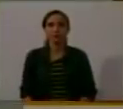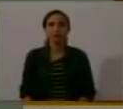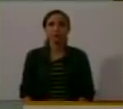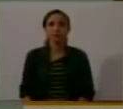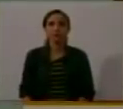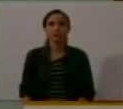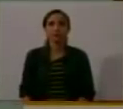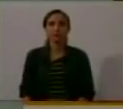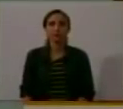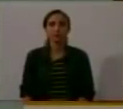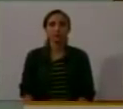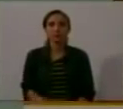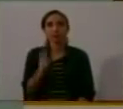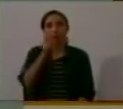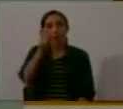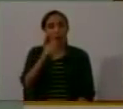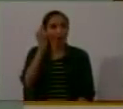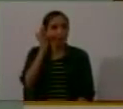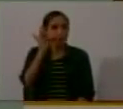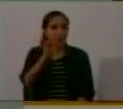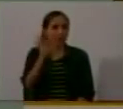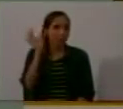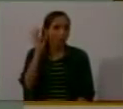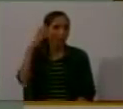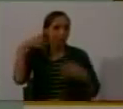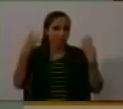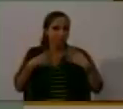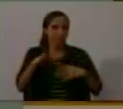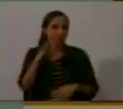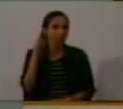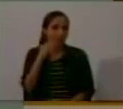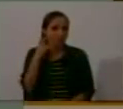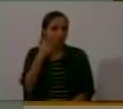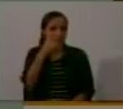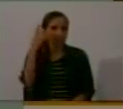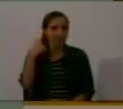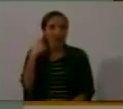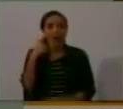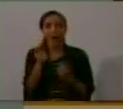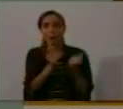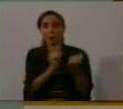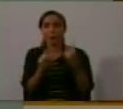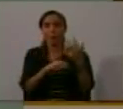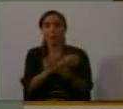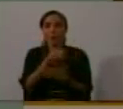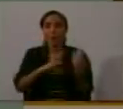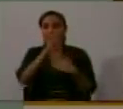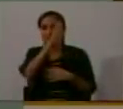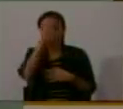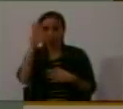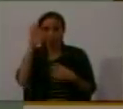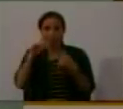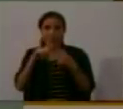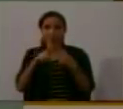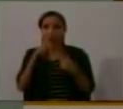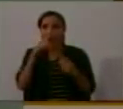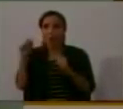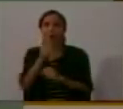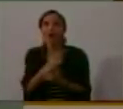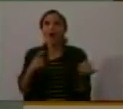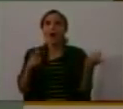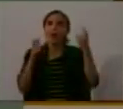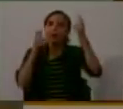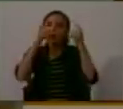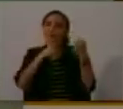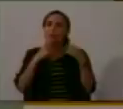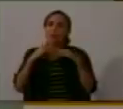Panam Post, fiscal general de Venezuela. Existe conflicto entre Diosdado y Maduro. Y Chávez murió en 2012.